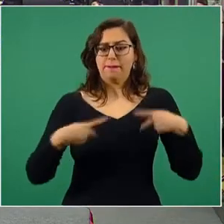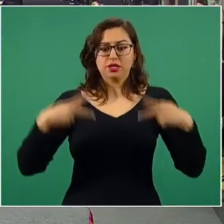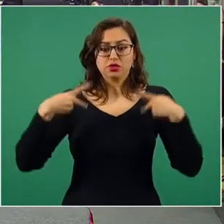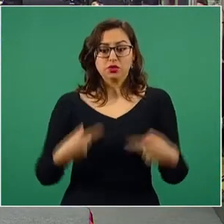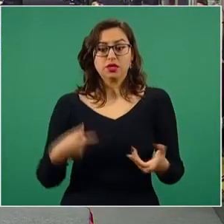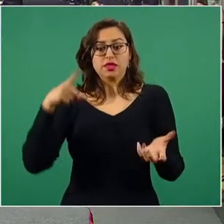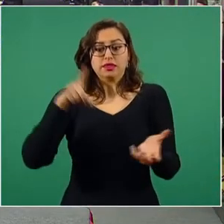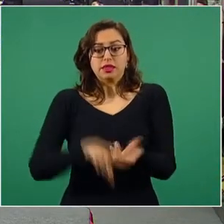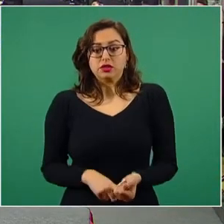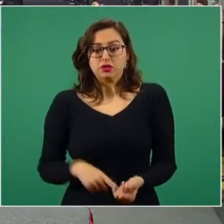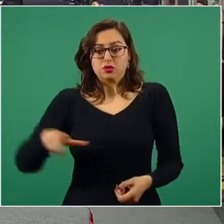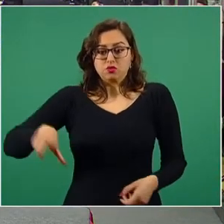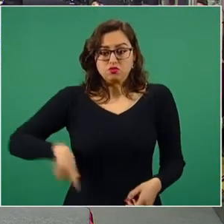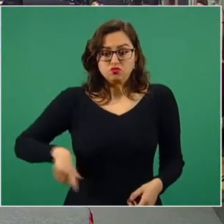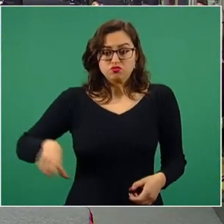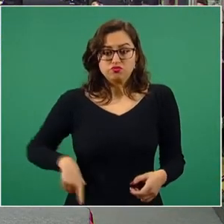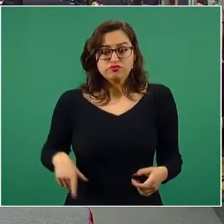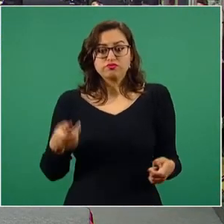gobierno del palacio.